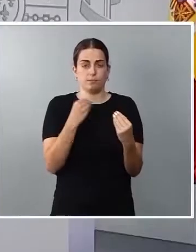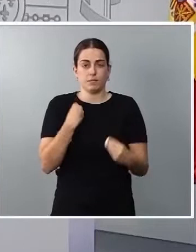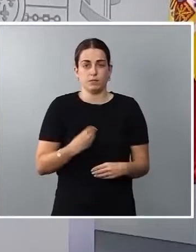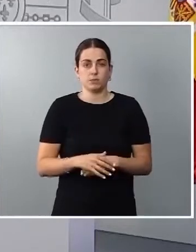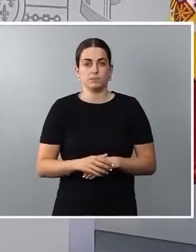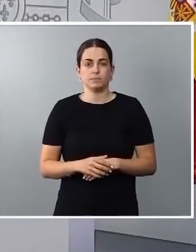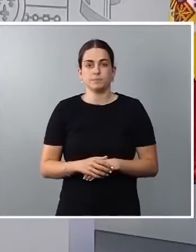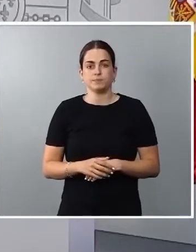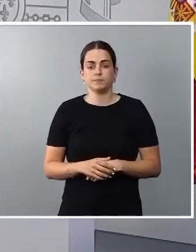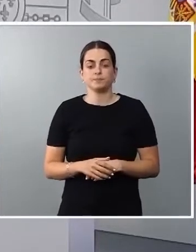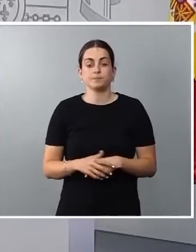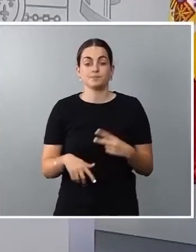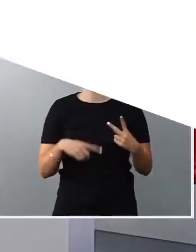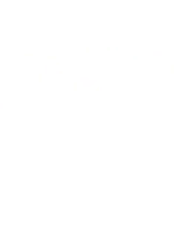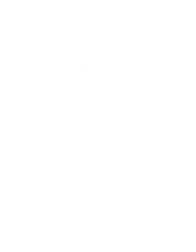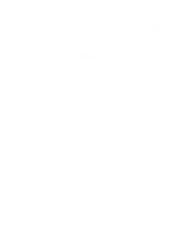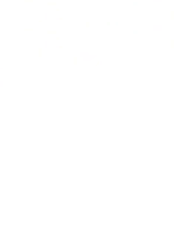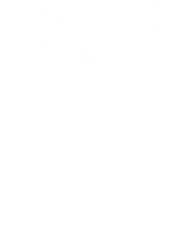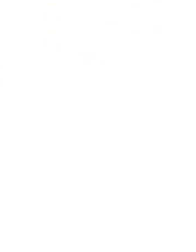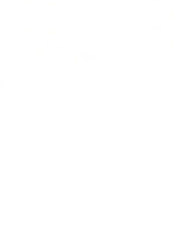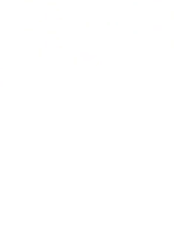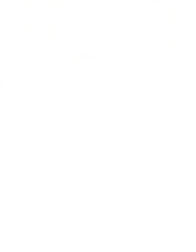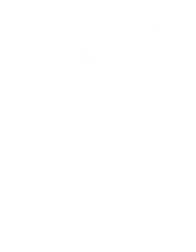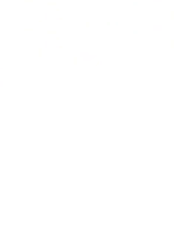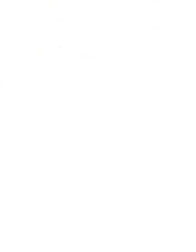millones de euros. La respuesta es idéntica a la que le daba.